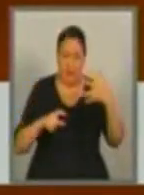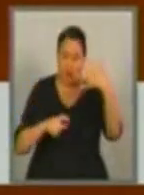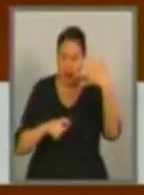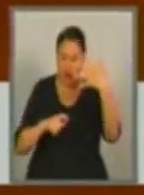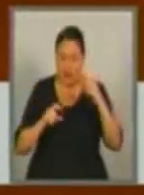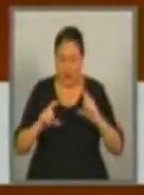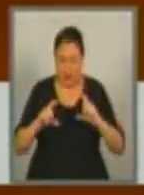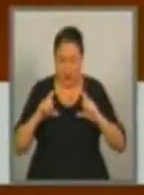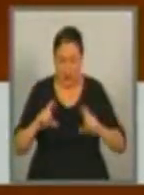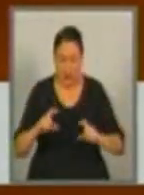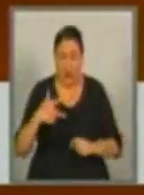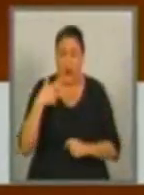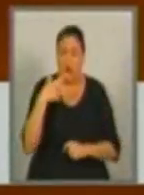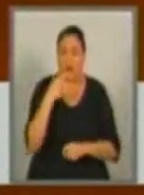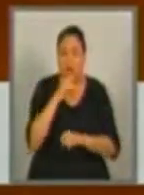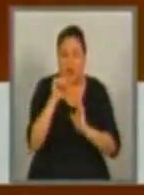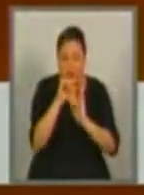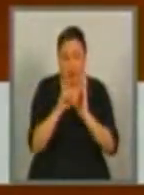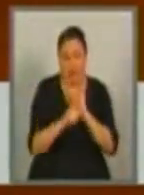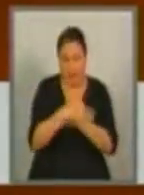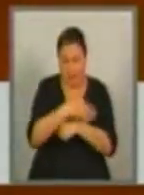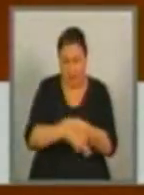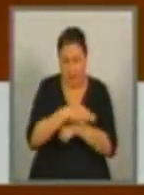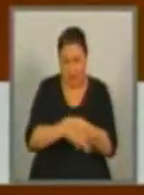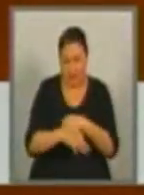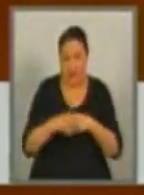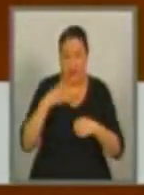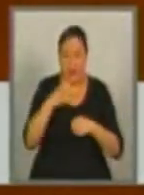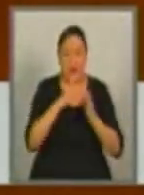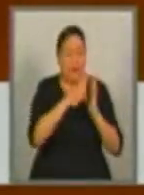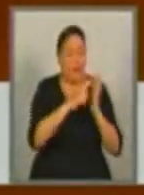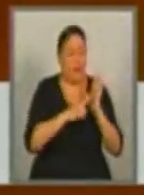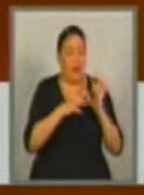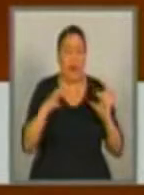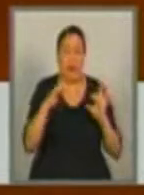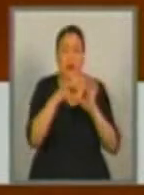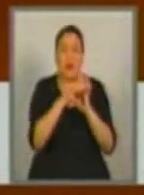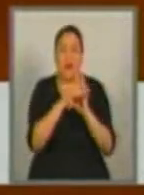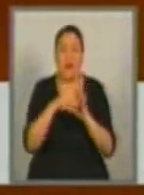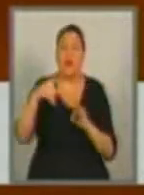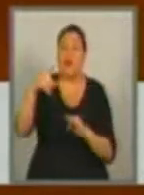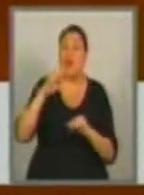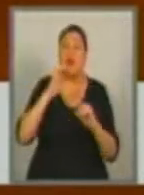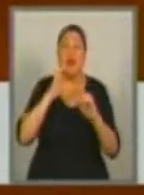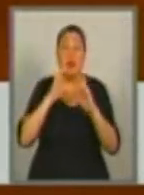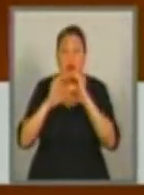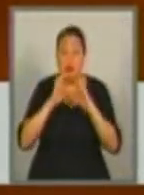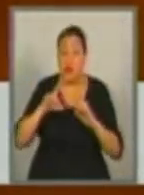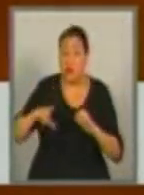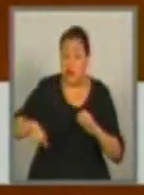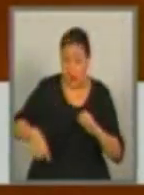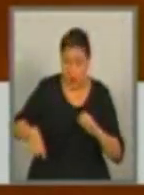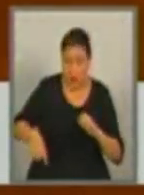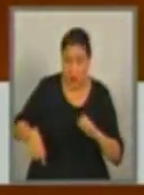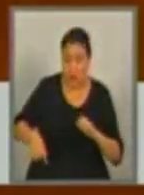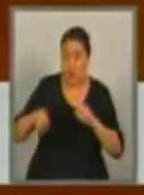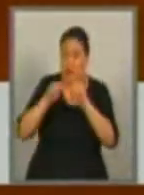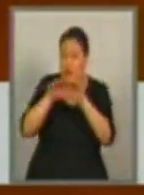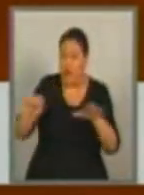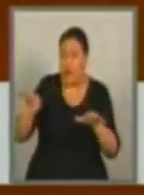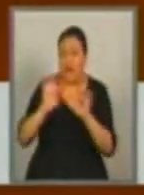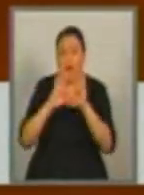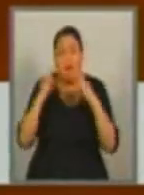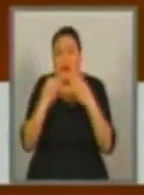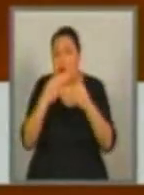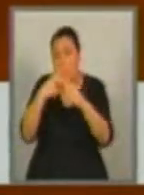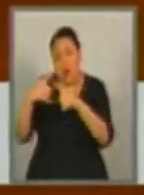artículos transitorios. Su objetivo es reglamentar el modelo de propaganda gubernamental bajo cualquier modalidad